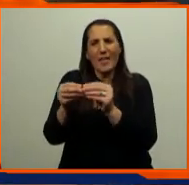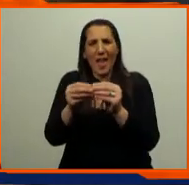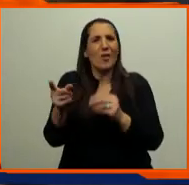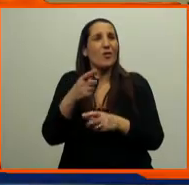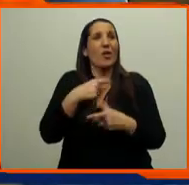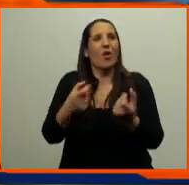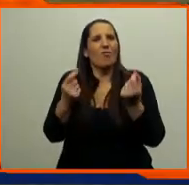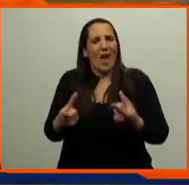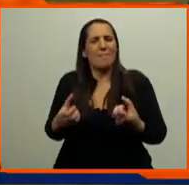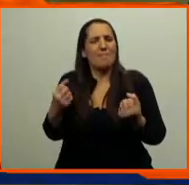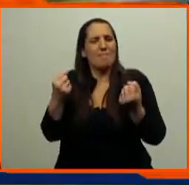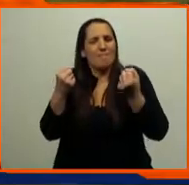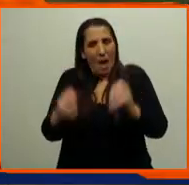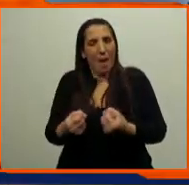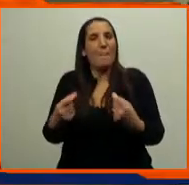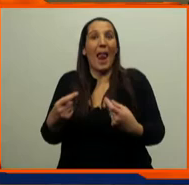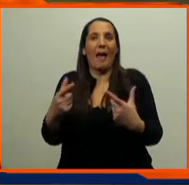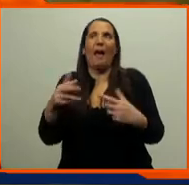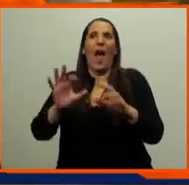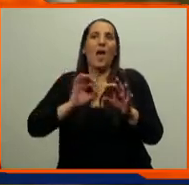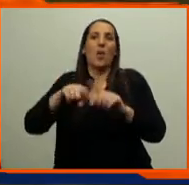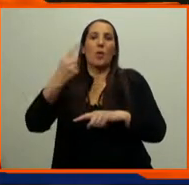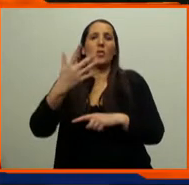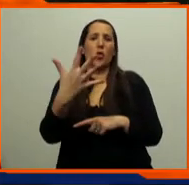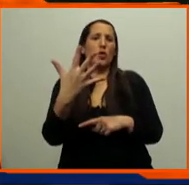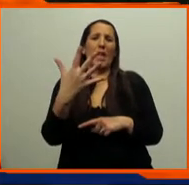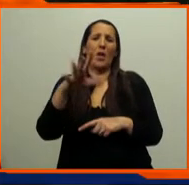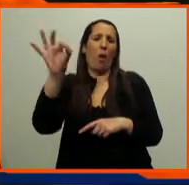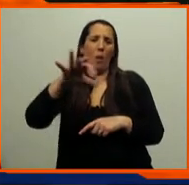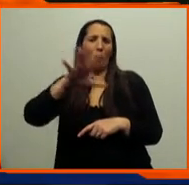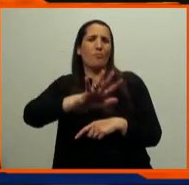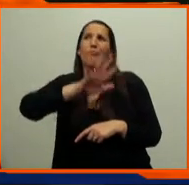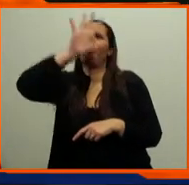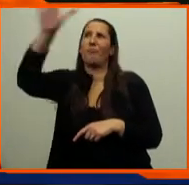viene cinco de ellos estén en los Juegos Panamericanos.